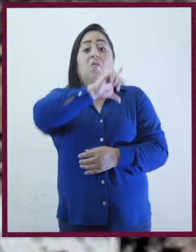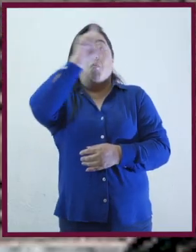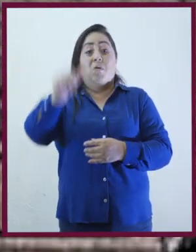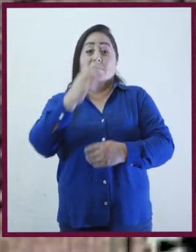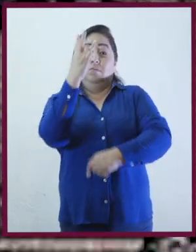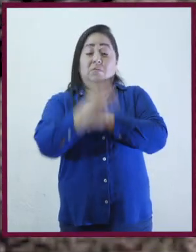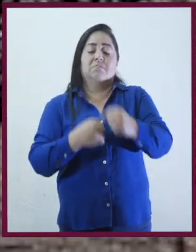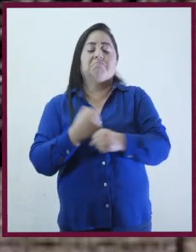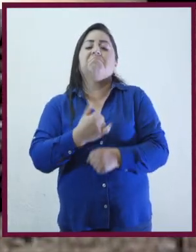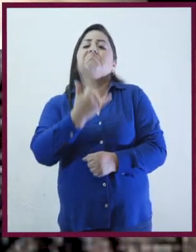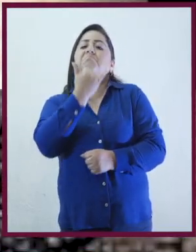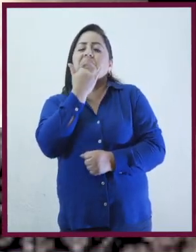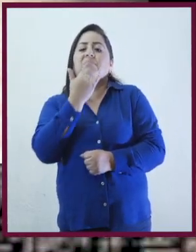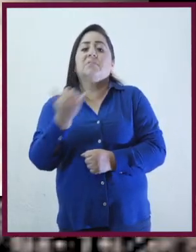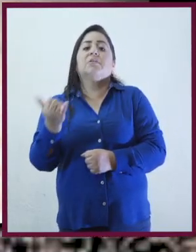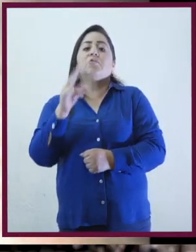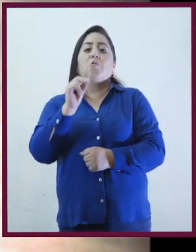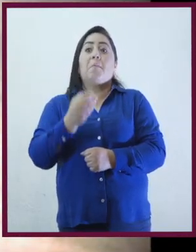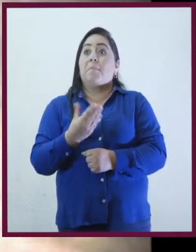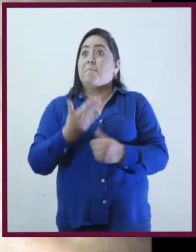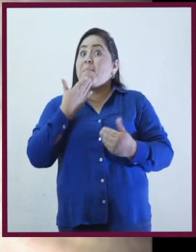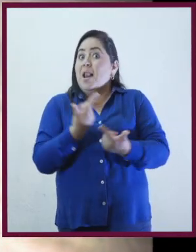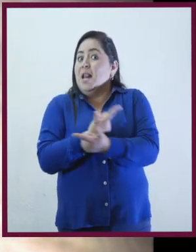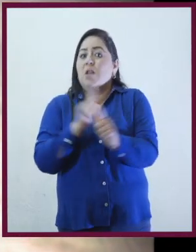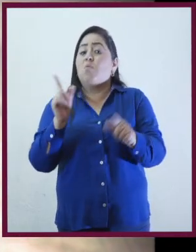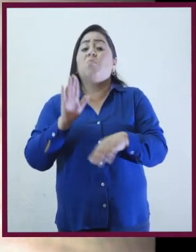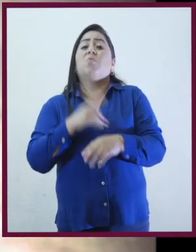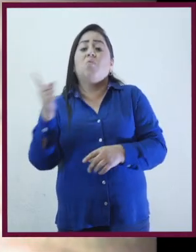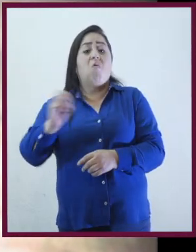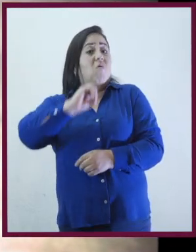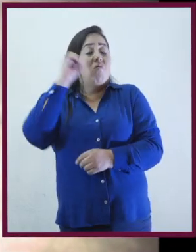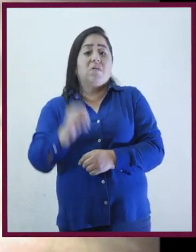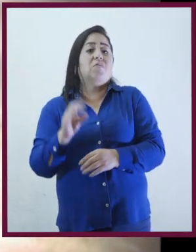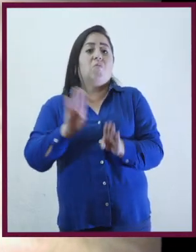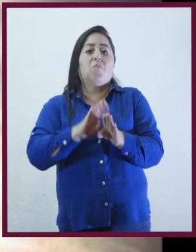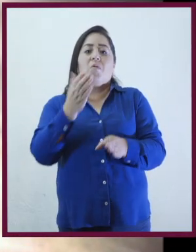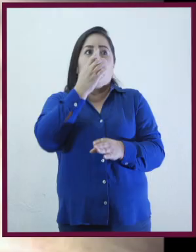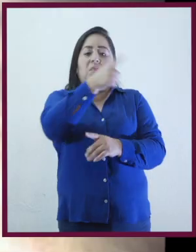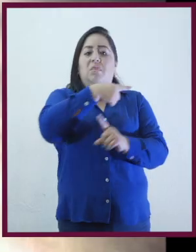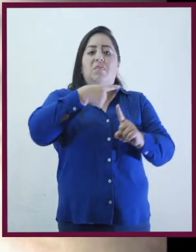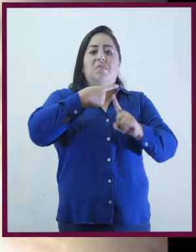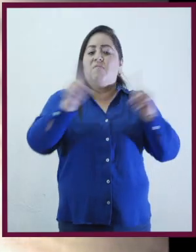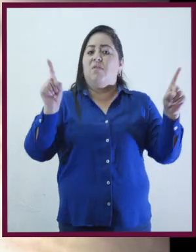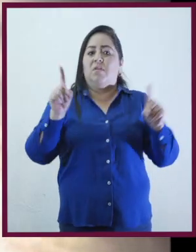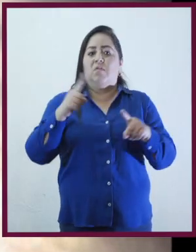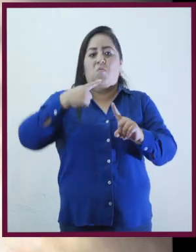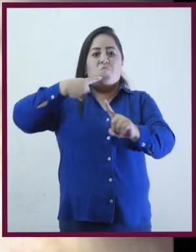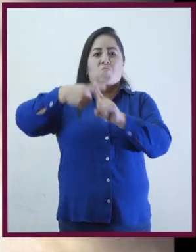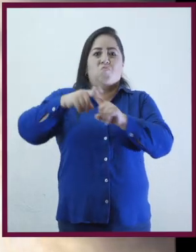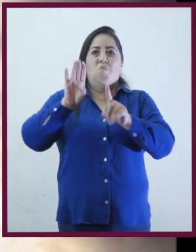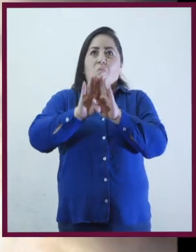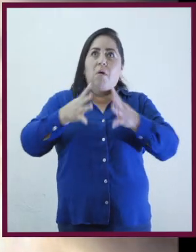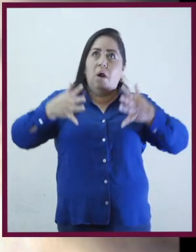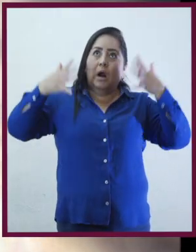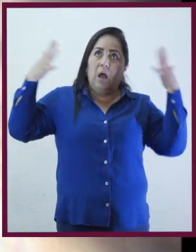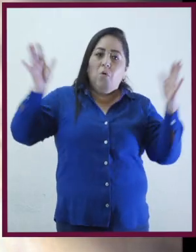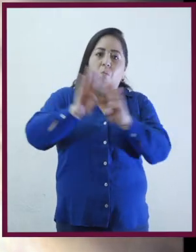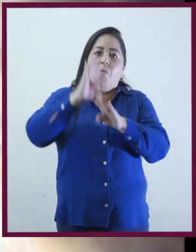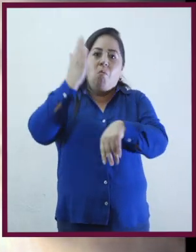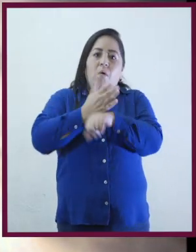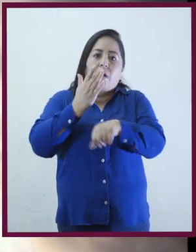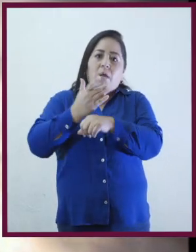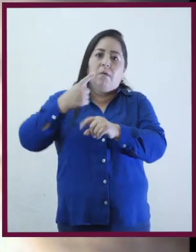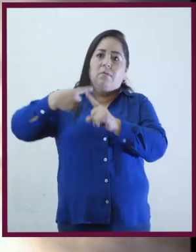fue perdonado y no vivió muy libre, porque fue obligado a usar un hábito con una cruz enorme para indicar su